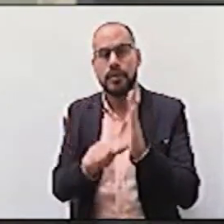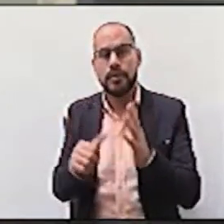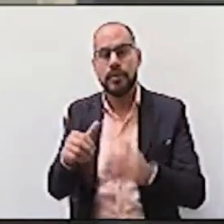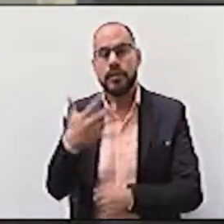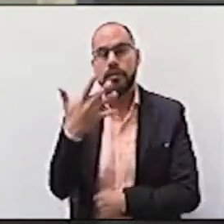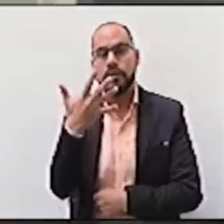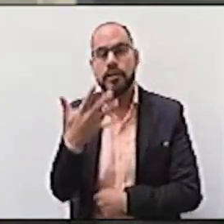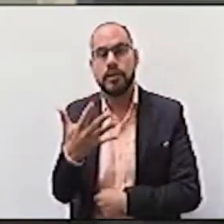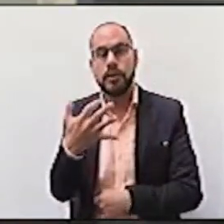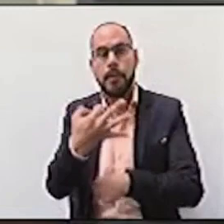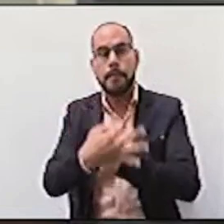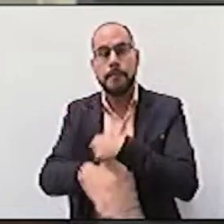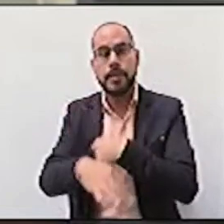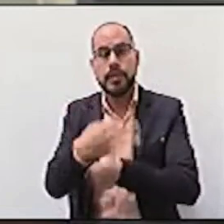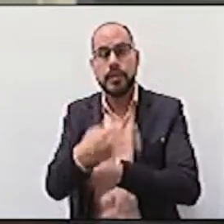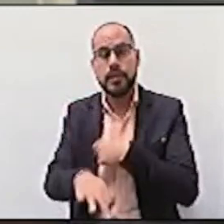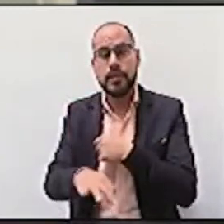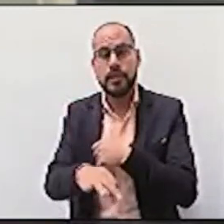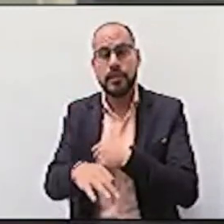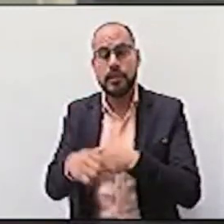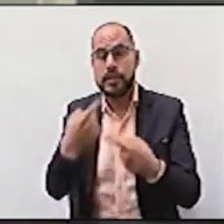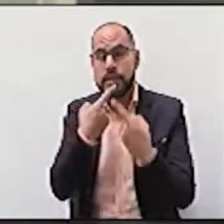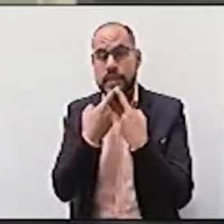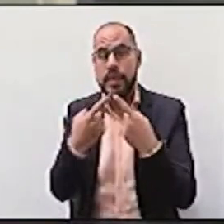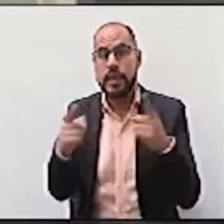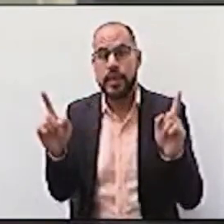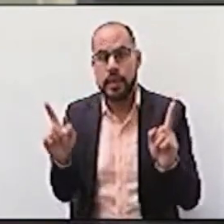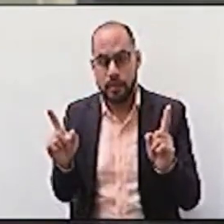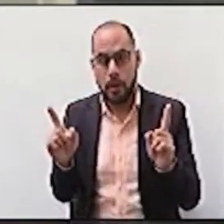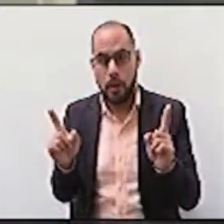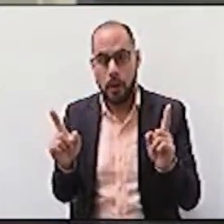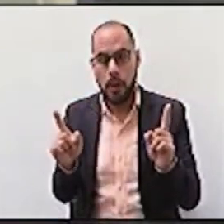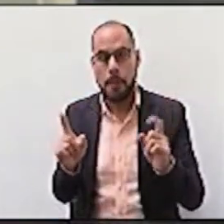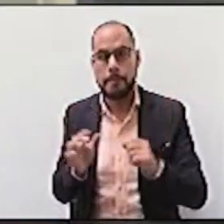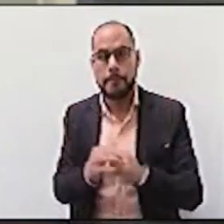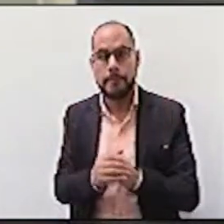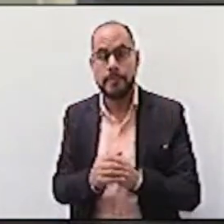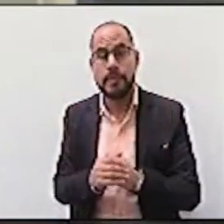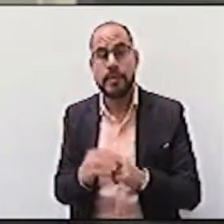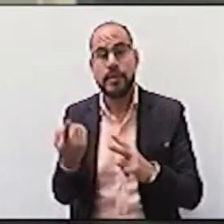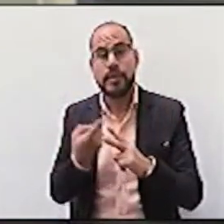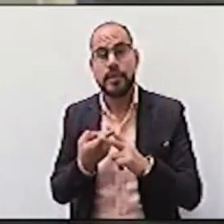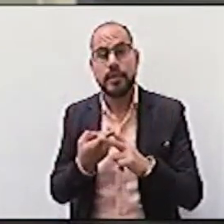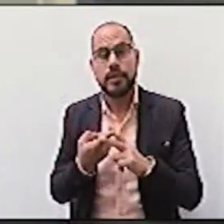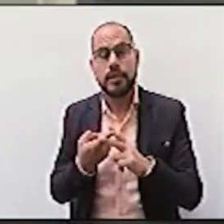5º transitorio del decreto que da origen